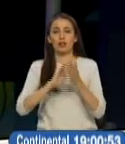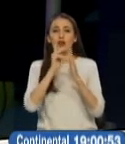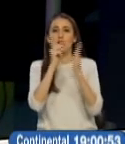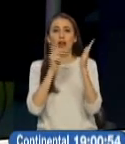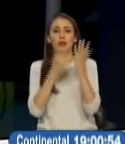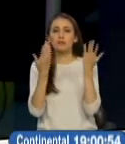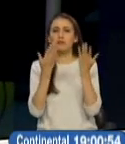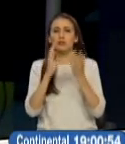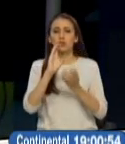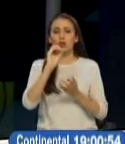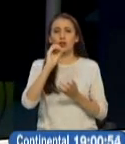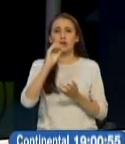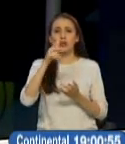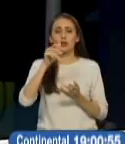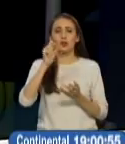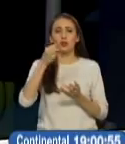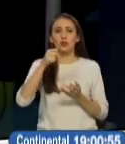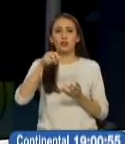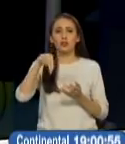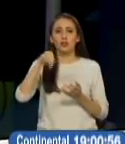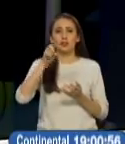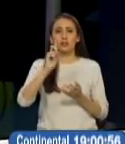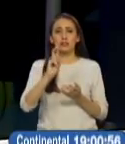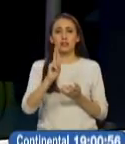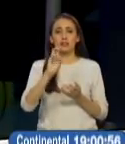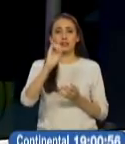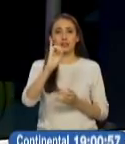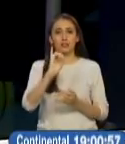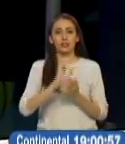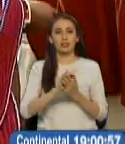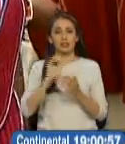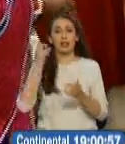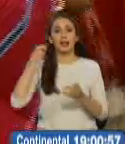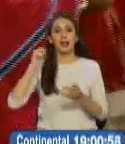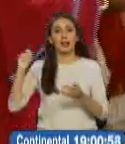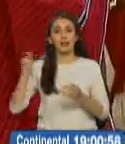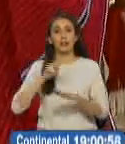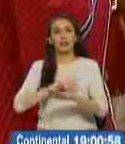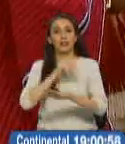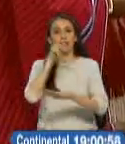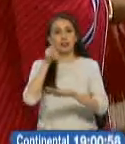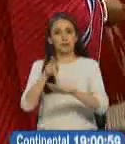de Cochasquí, en el norte de la provincia de Pichincha.